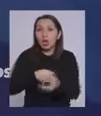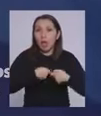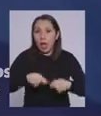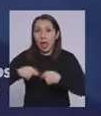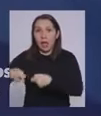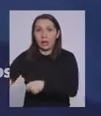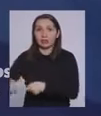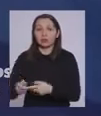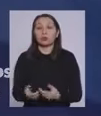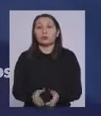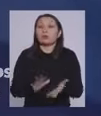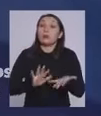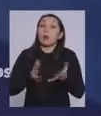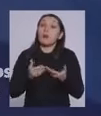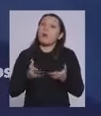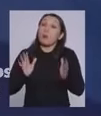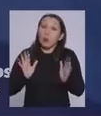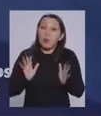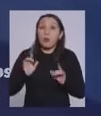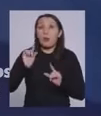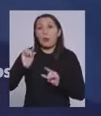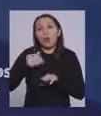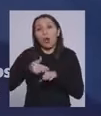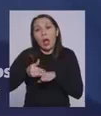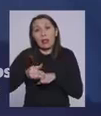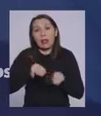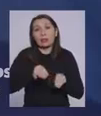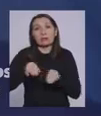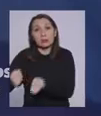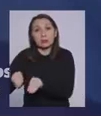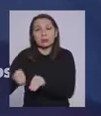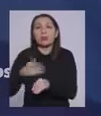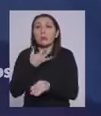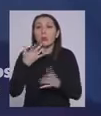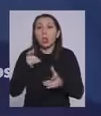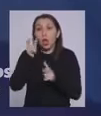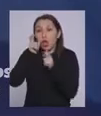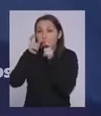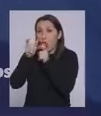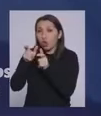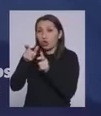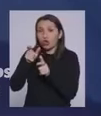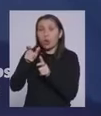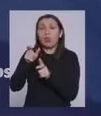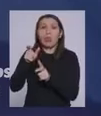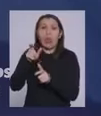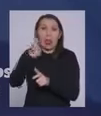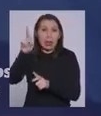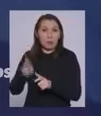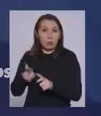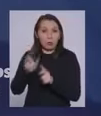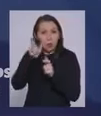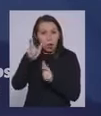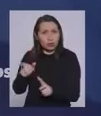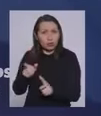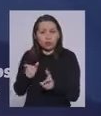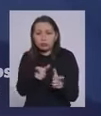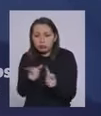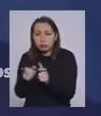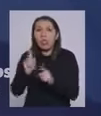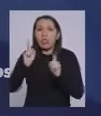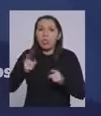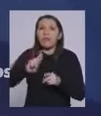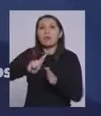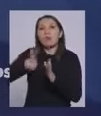Es probable que haya habido un leve atraso porque la Contraloría me pidió que renovara